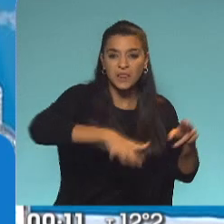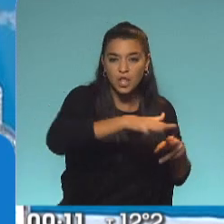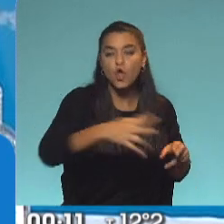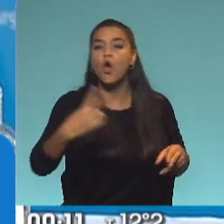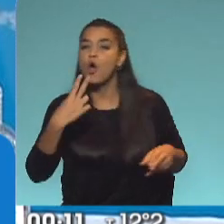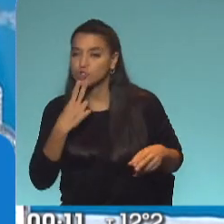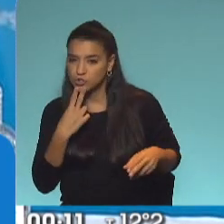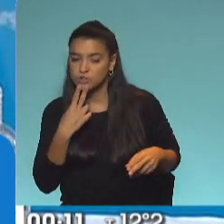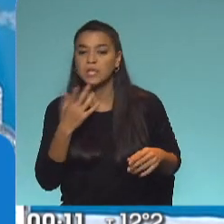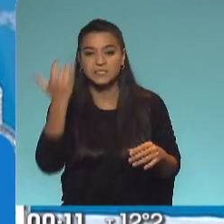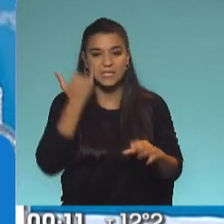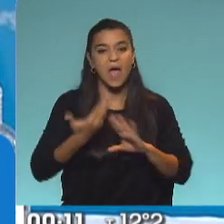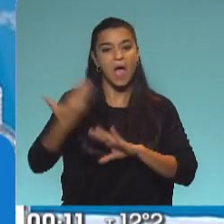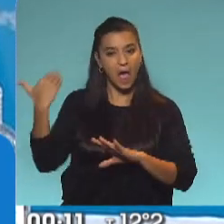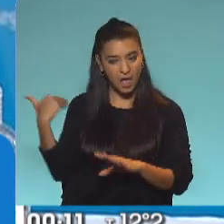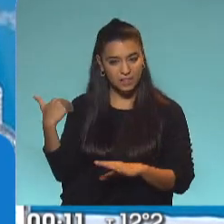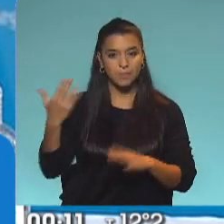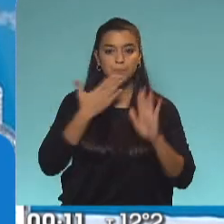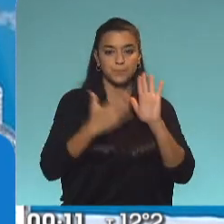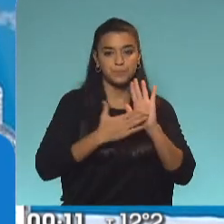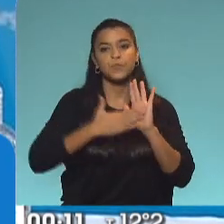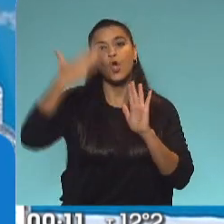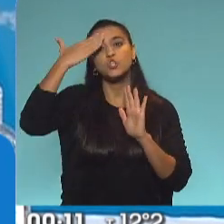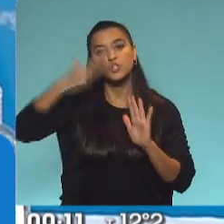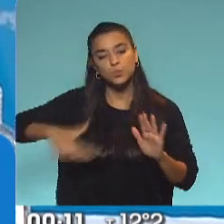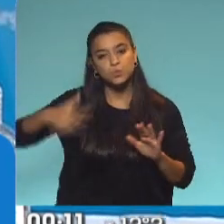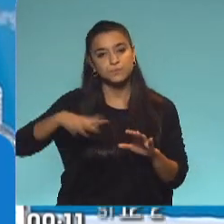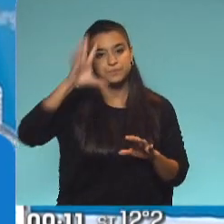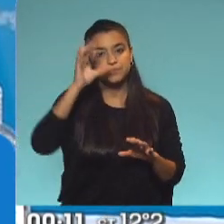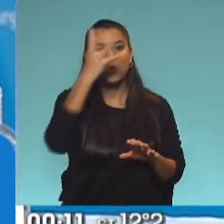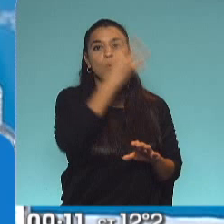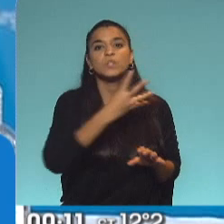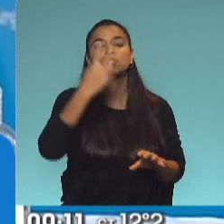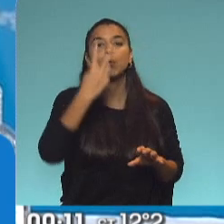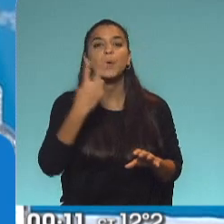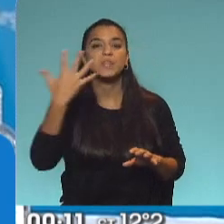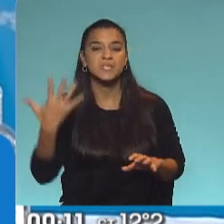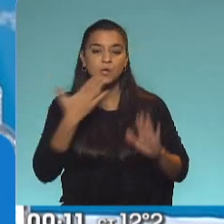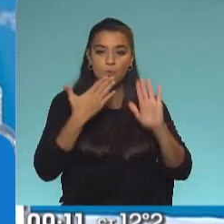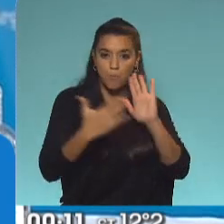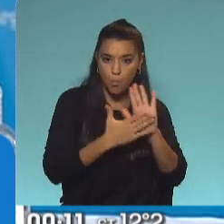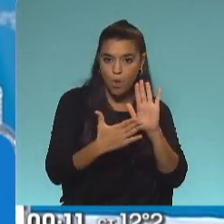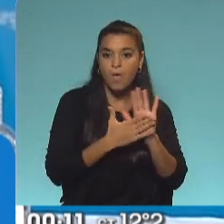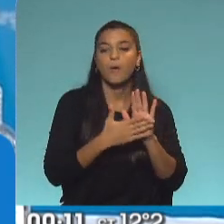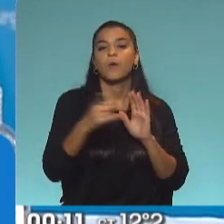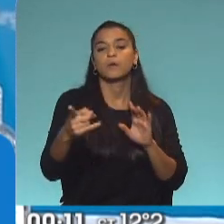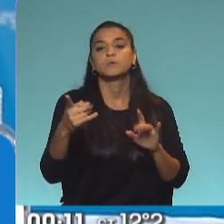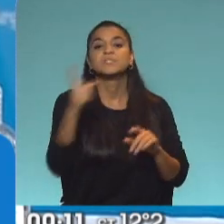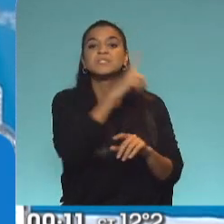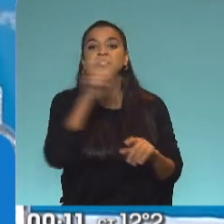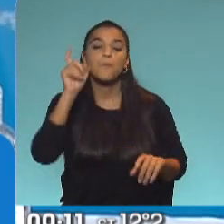11 ya se hizo el testeo en constitución recordamos 425 tests que han sido en un